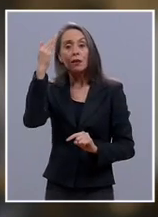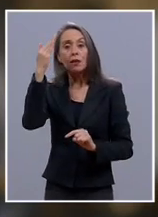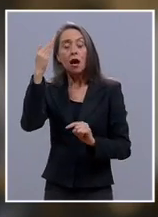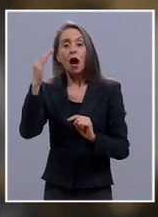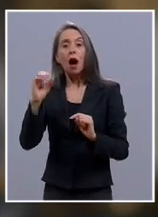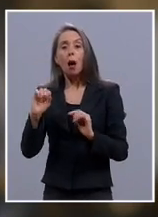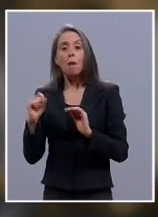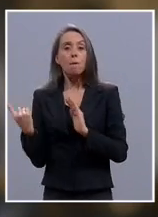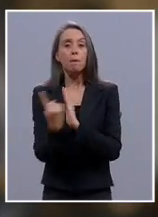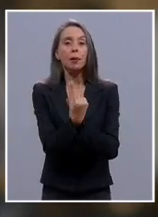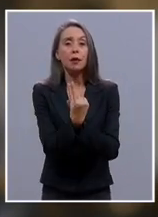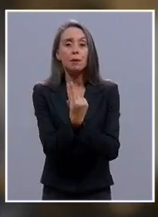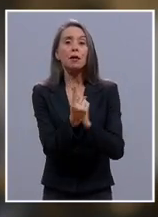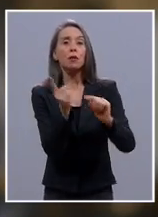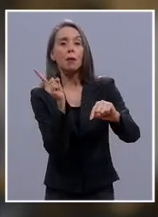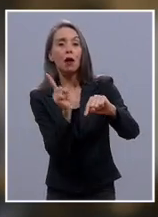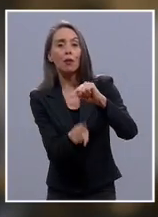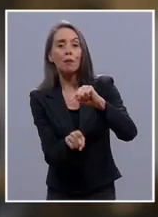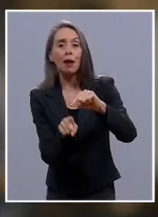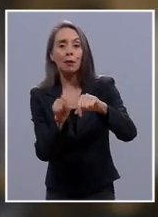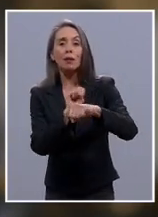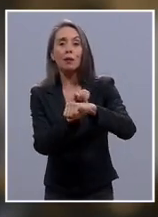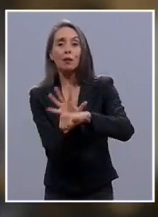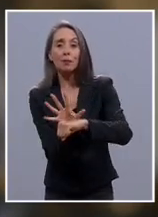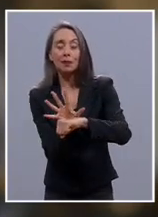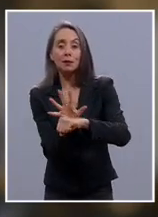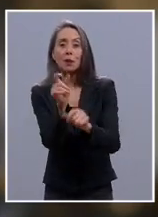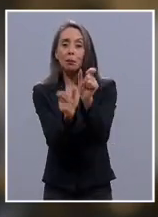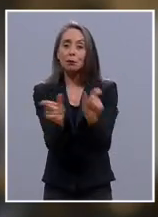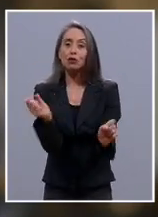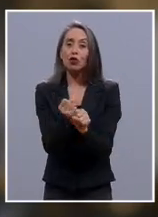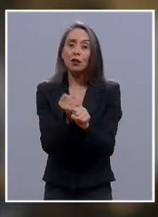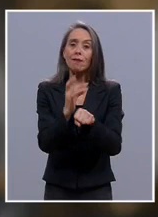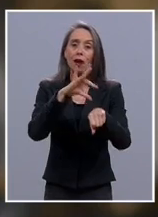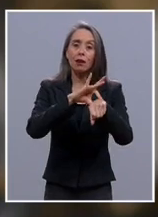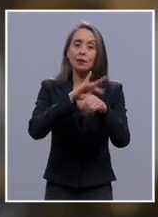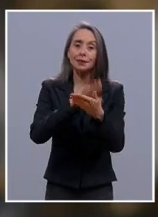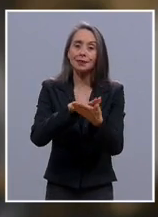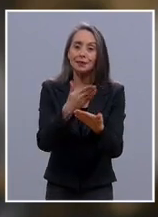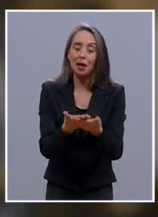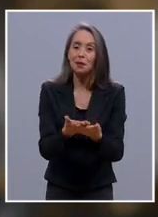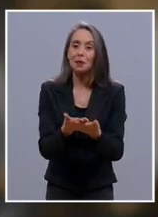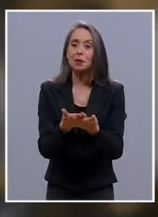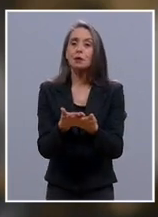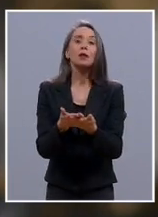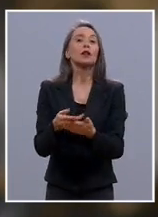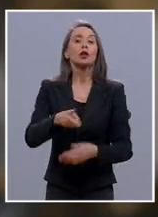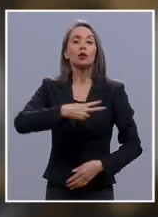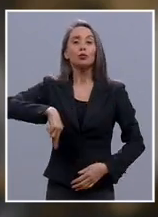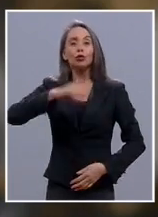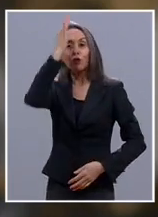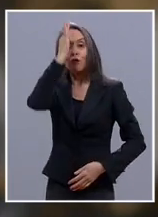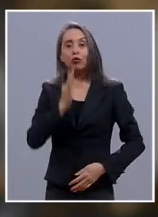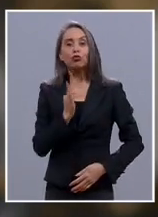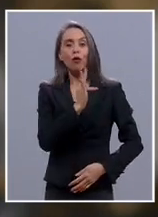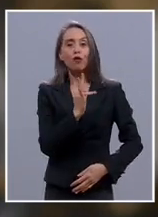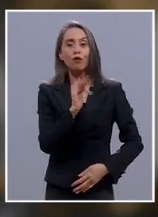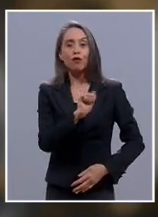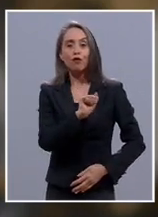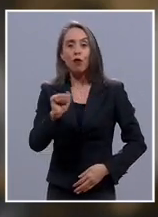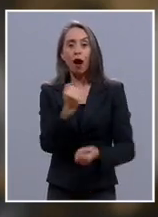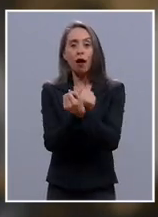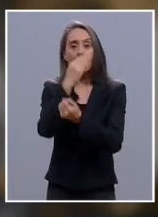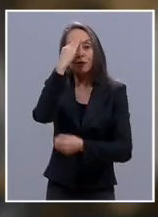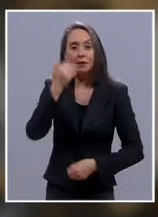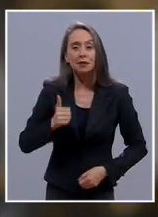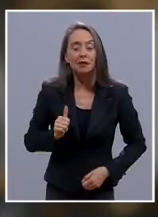primera línea del combate a esta pandemia a los trabajadores de la salud a nuestras fuerzas armadas y de orden a los